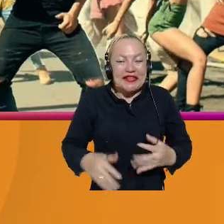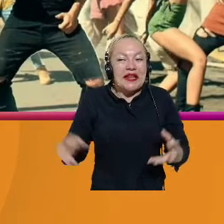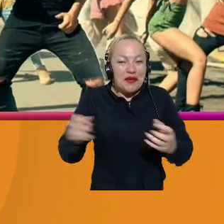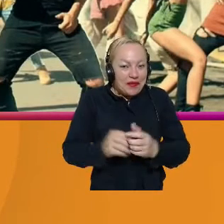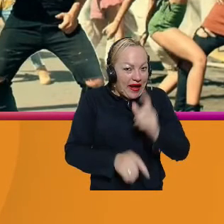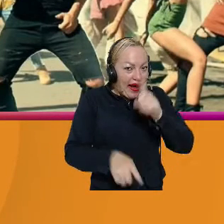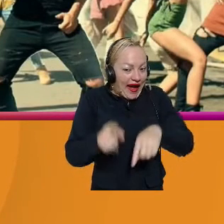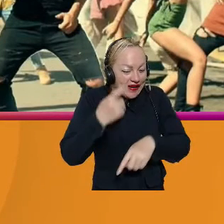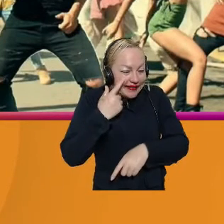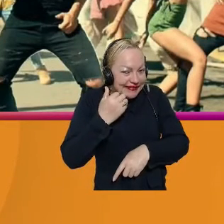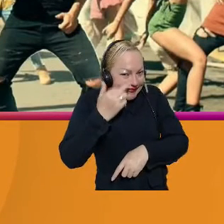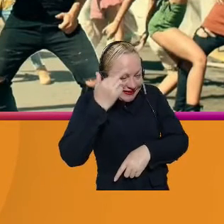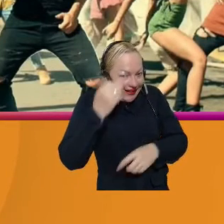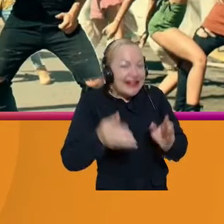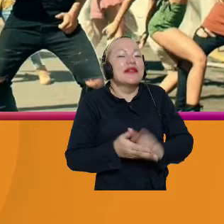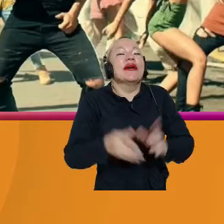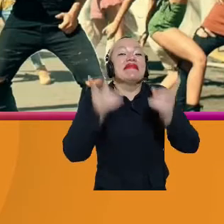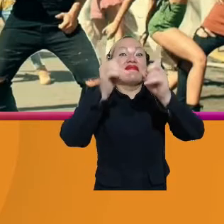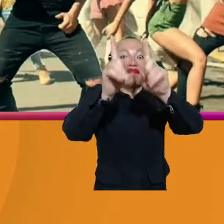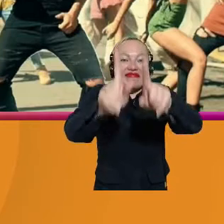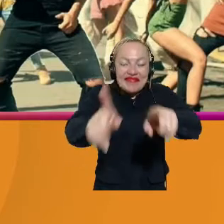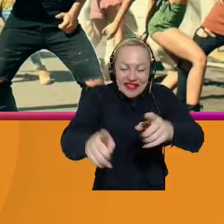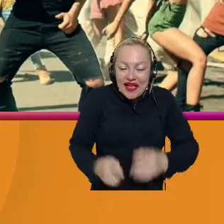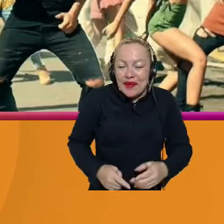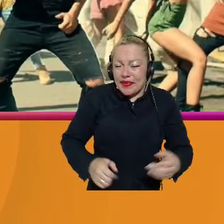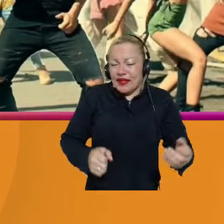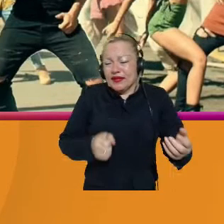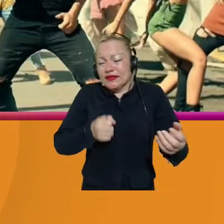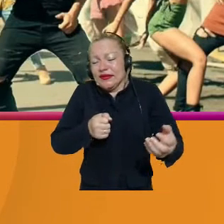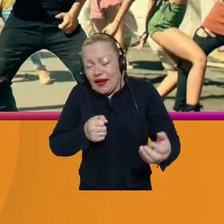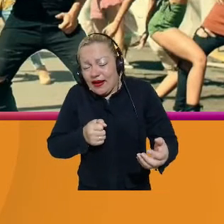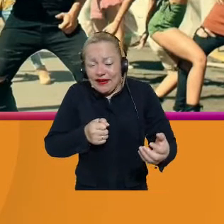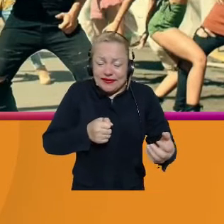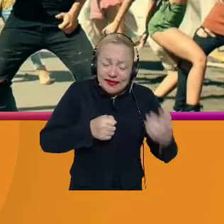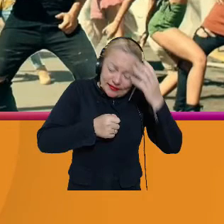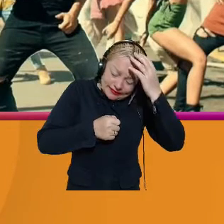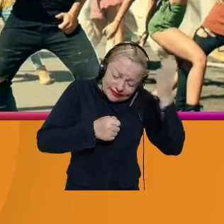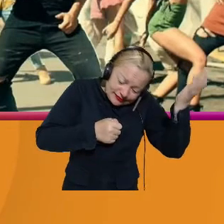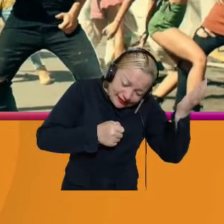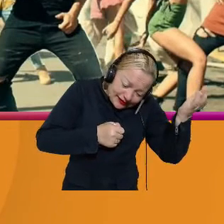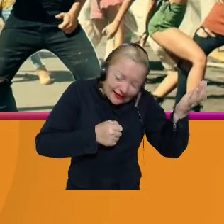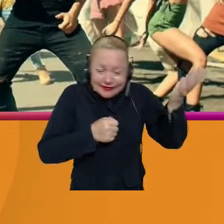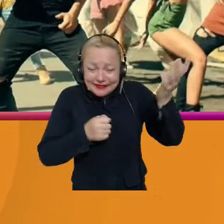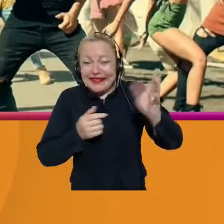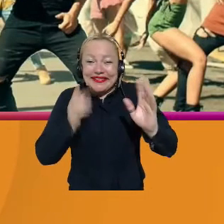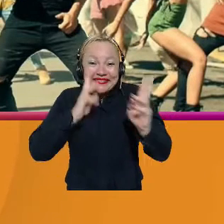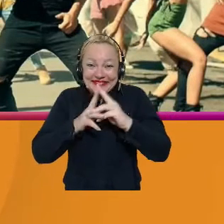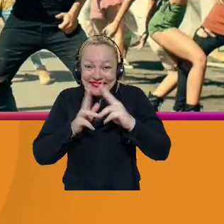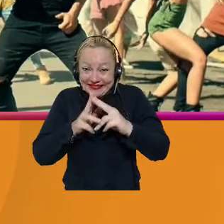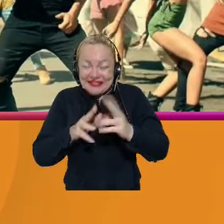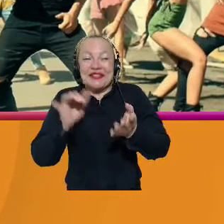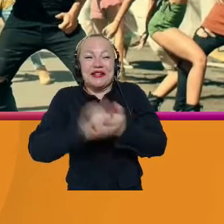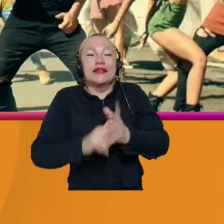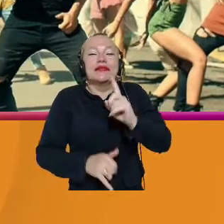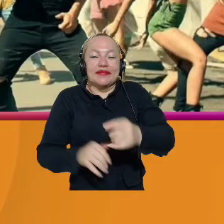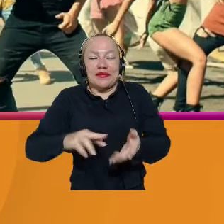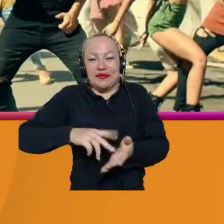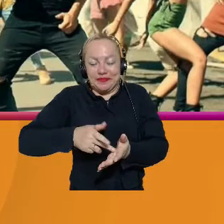coquetamente ha venido metiéndose entre las rancheras. Coquetamente ha venido estando ahí con la